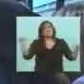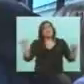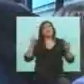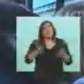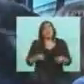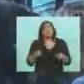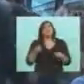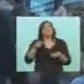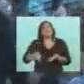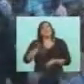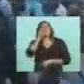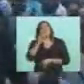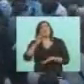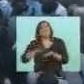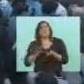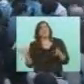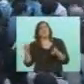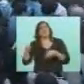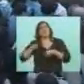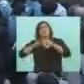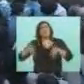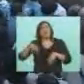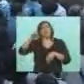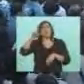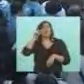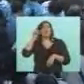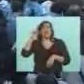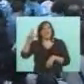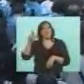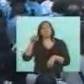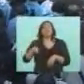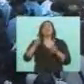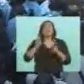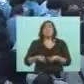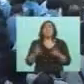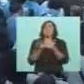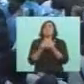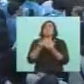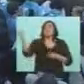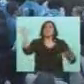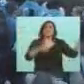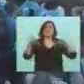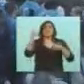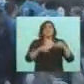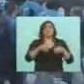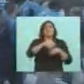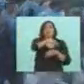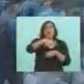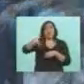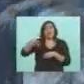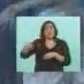el plan Procrear, junto con esta reformulación de distintos organismos del Estado que hemos reacondicionado, que hemos